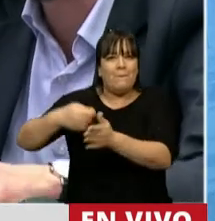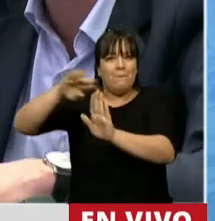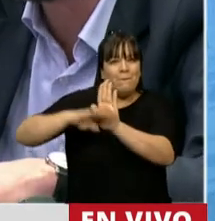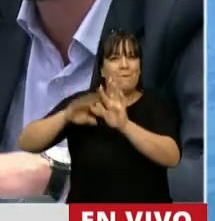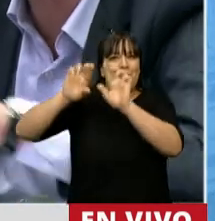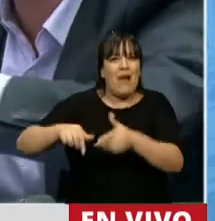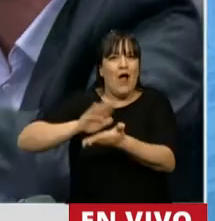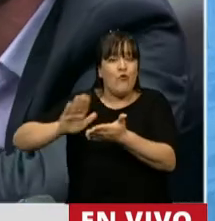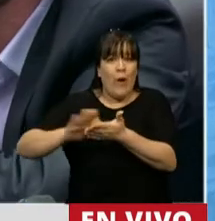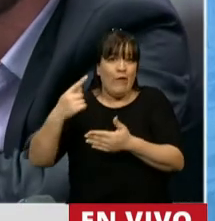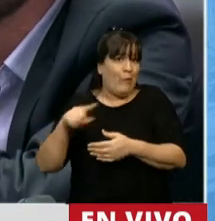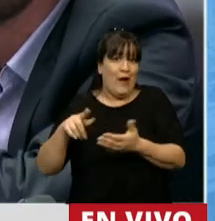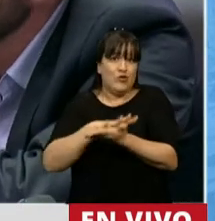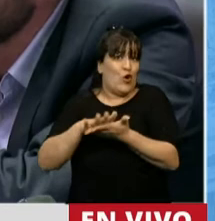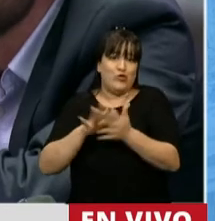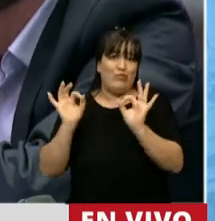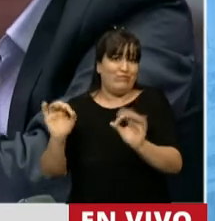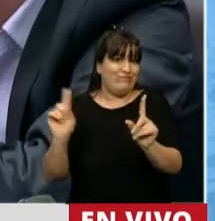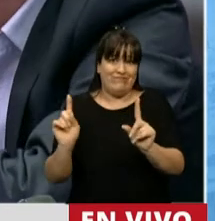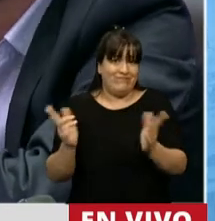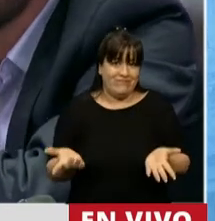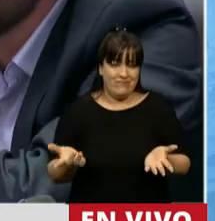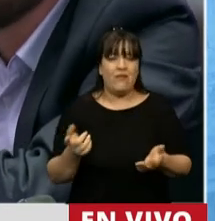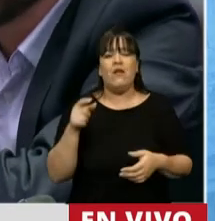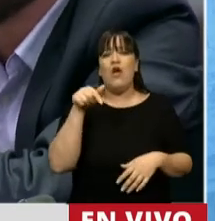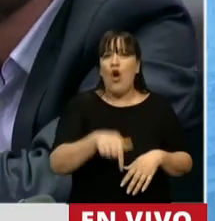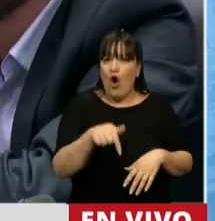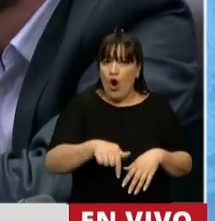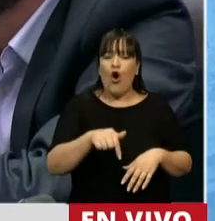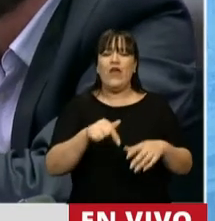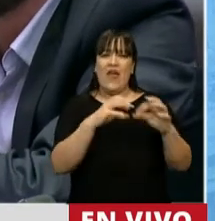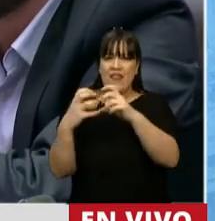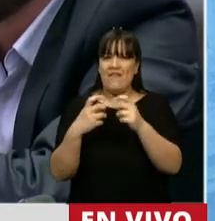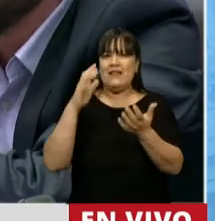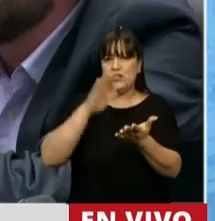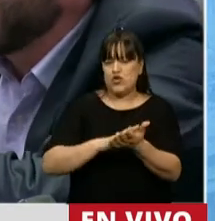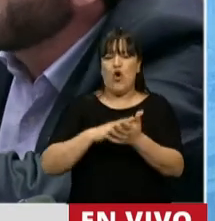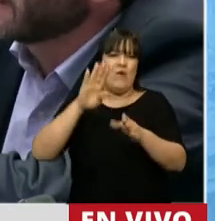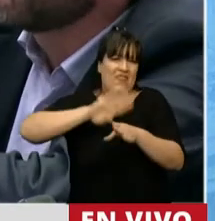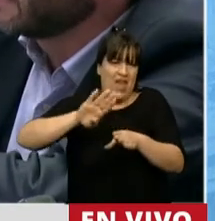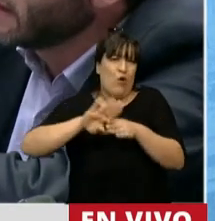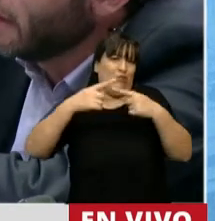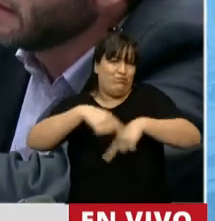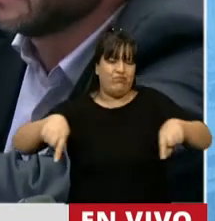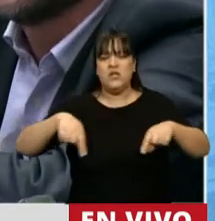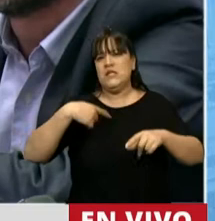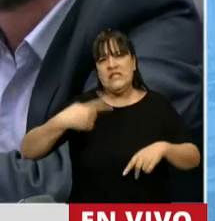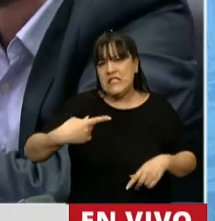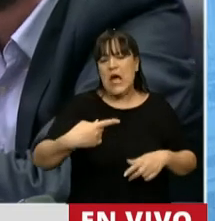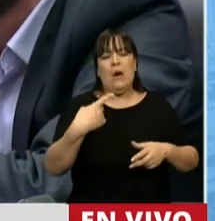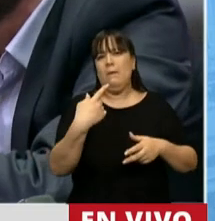la sostenibilidad de la deuda que hoy estamos poniendo en debate, de la que habla